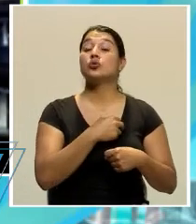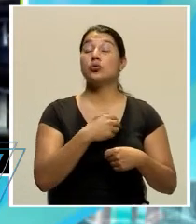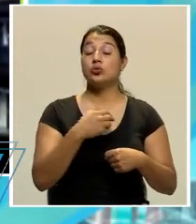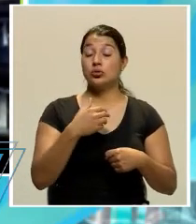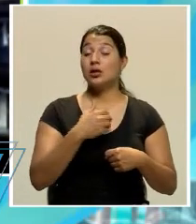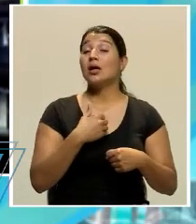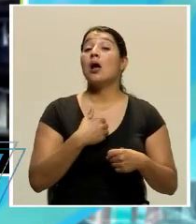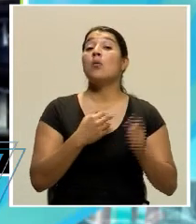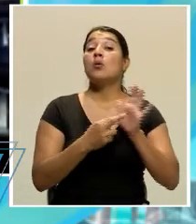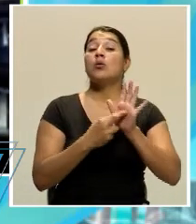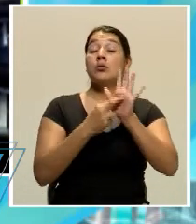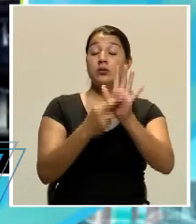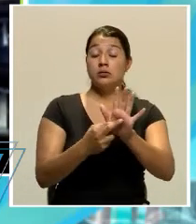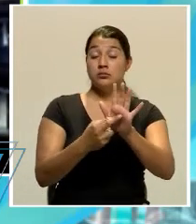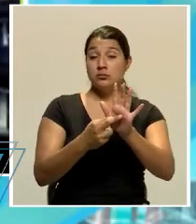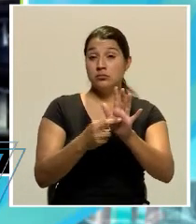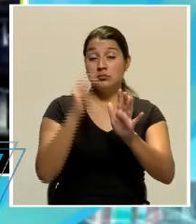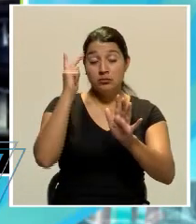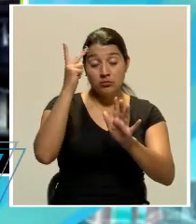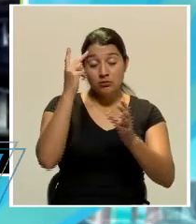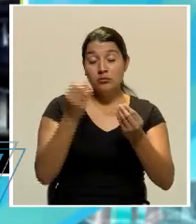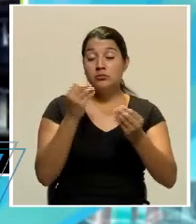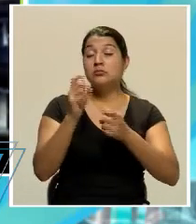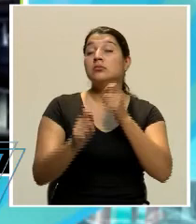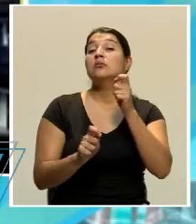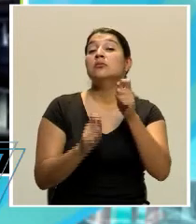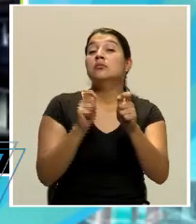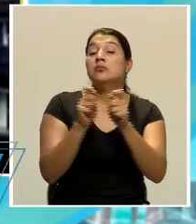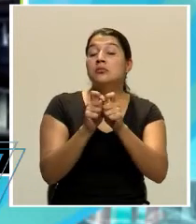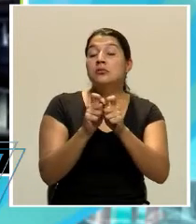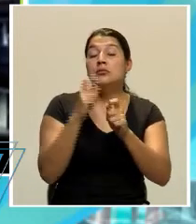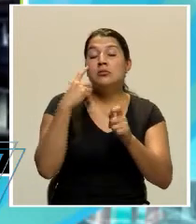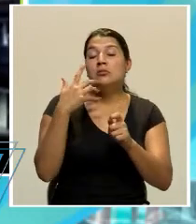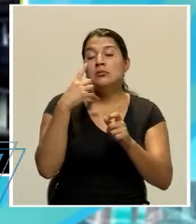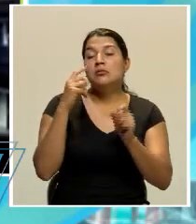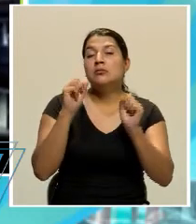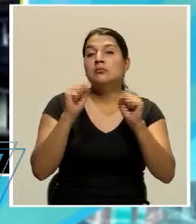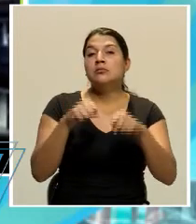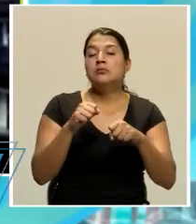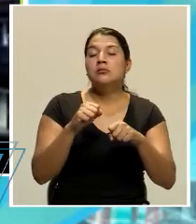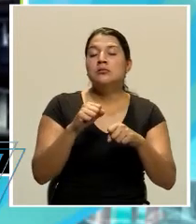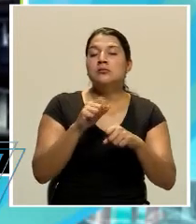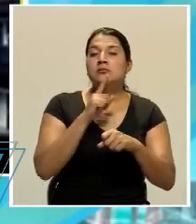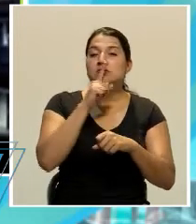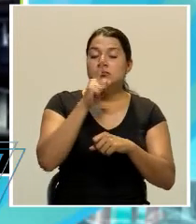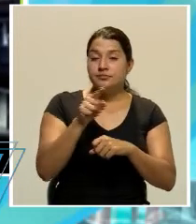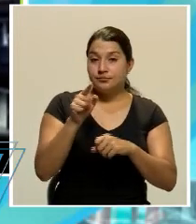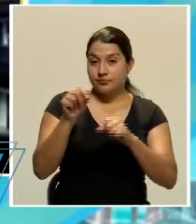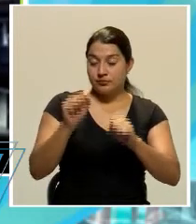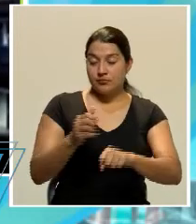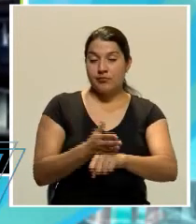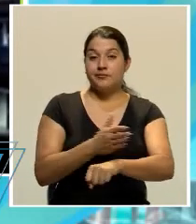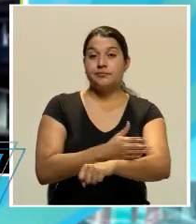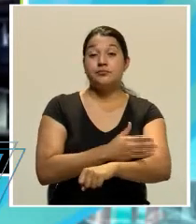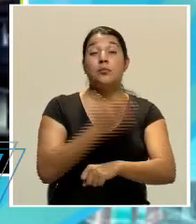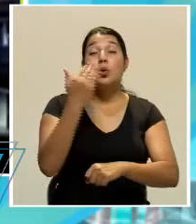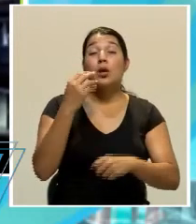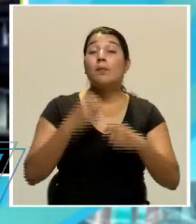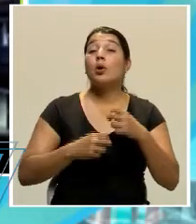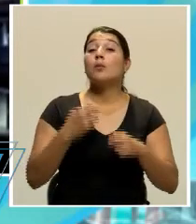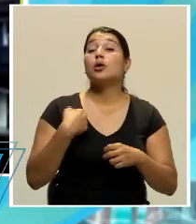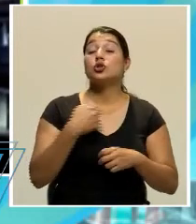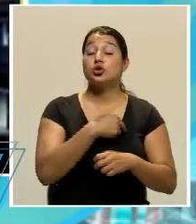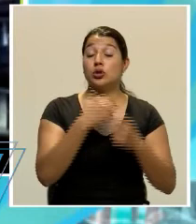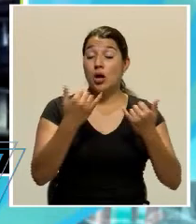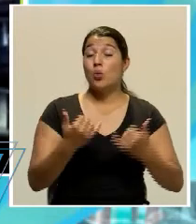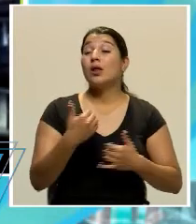políticos muy concretos para realmente, salir fortalecidos, porque el problema que nosotros tenemos